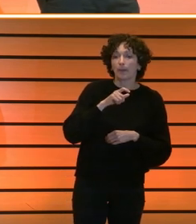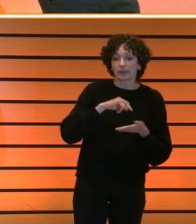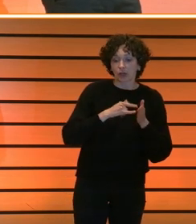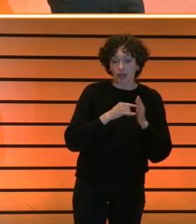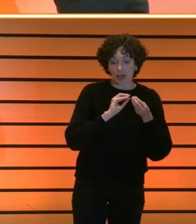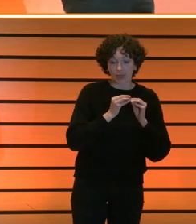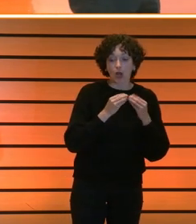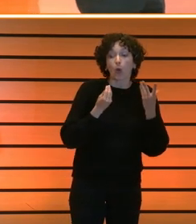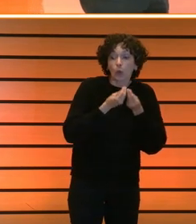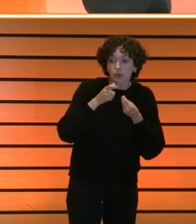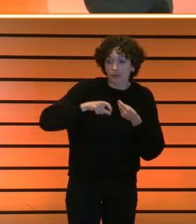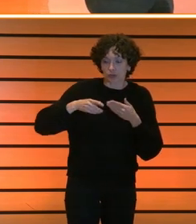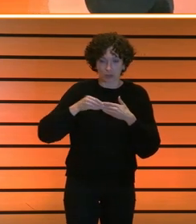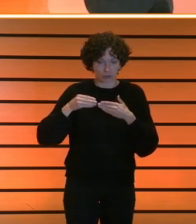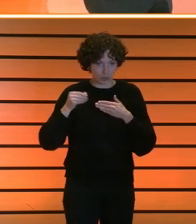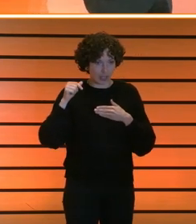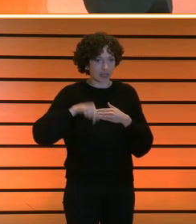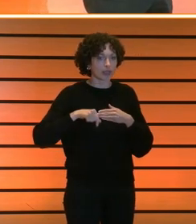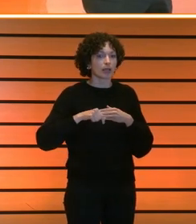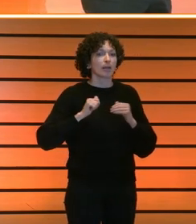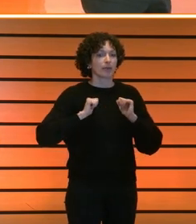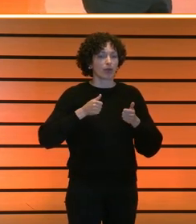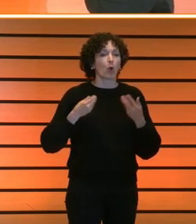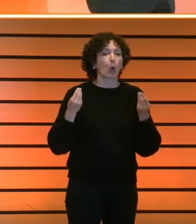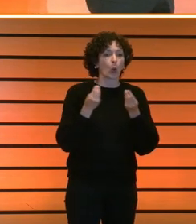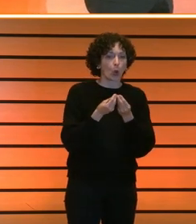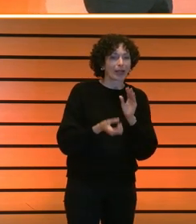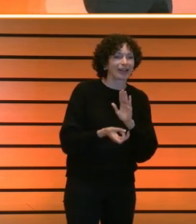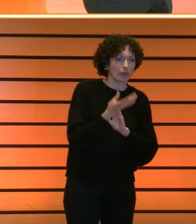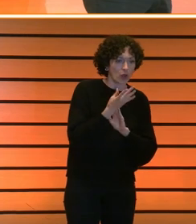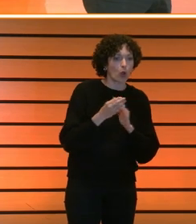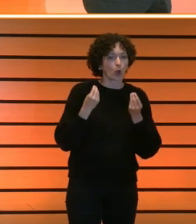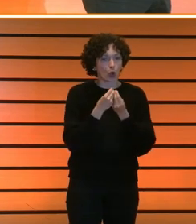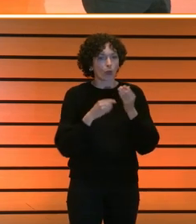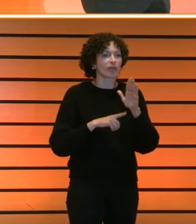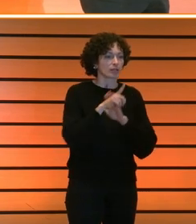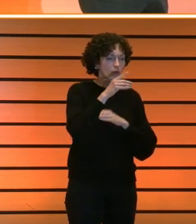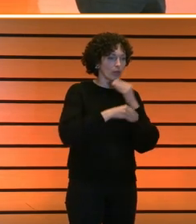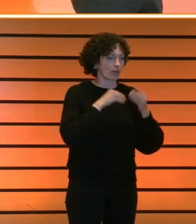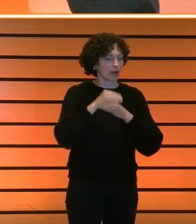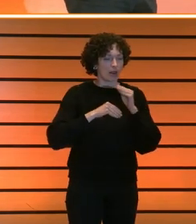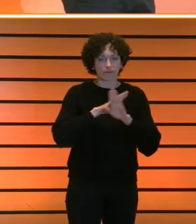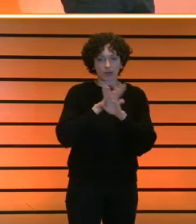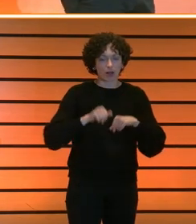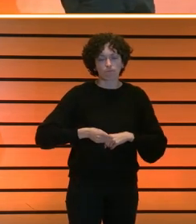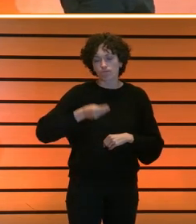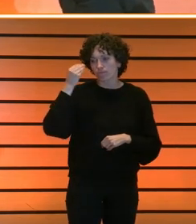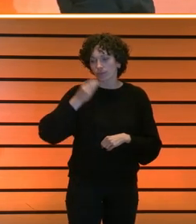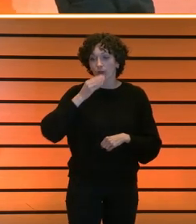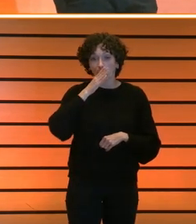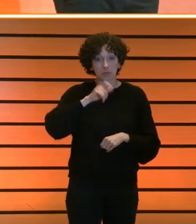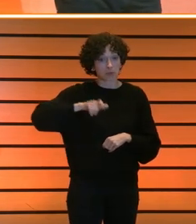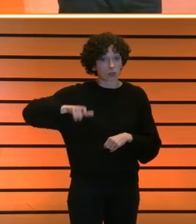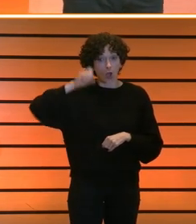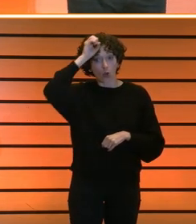hemos empezado a hacer cocreación codesarrollo y es mágico es mágico porque las personas tienen su opinión